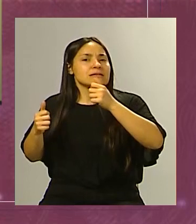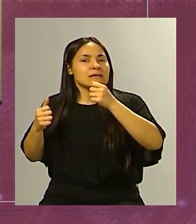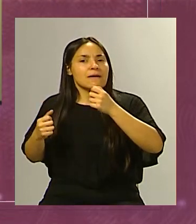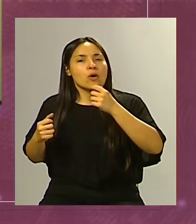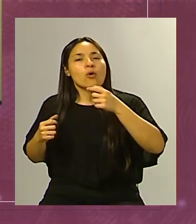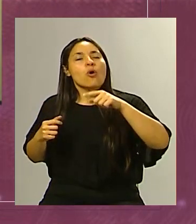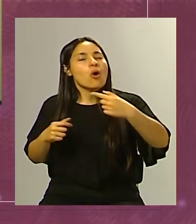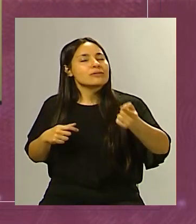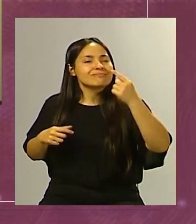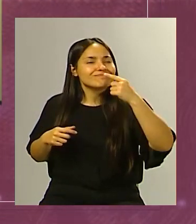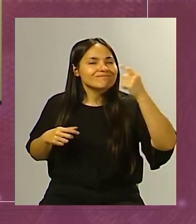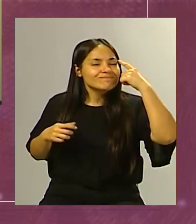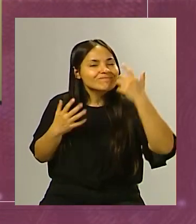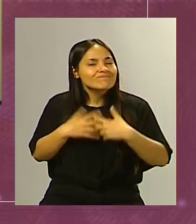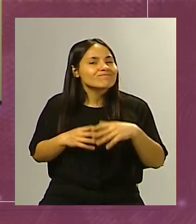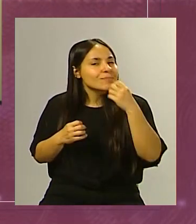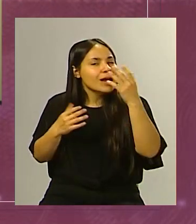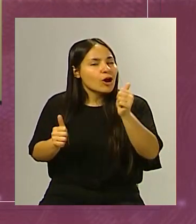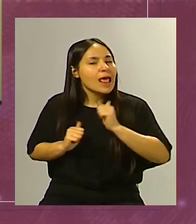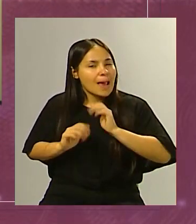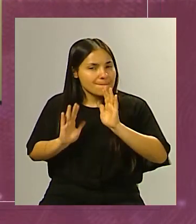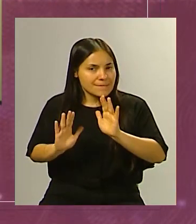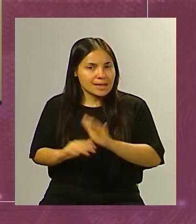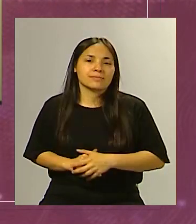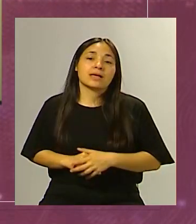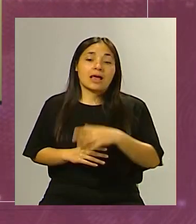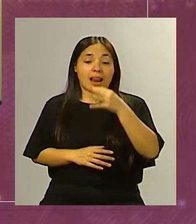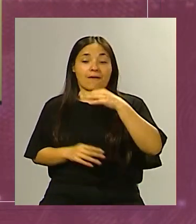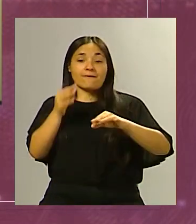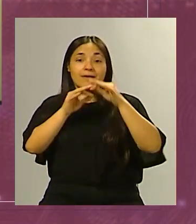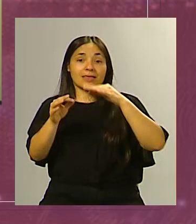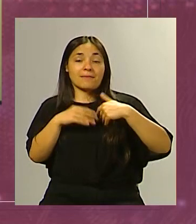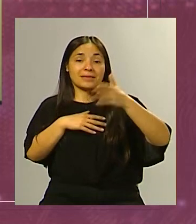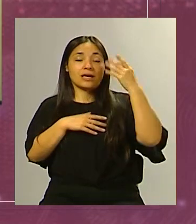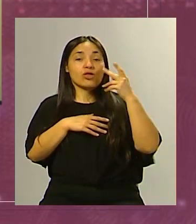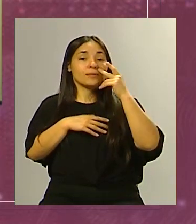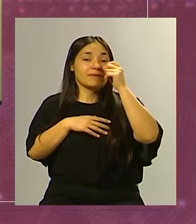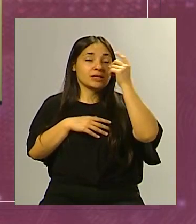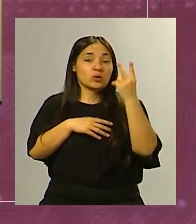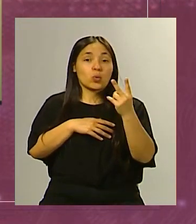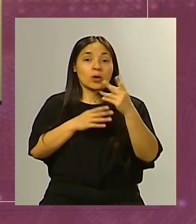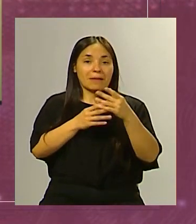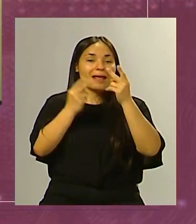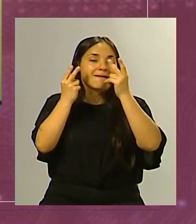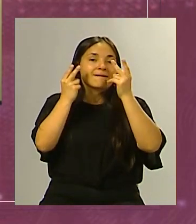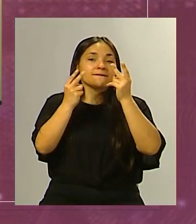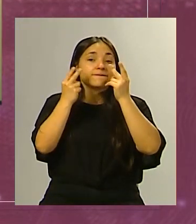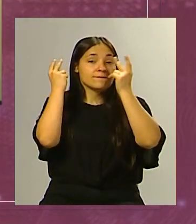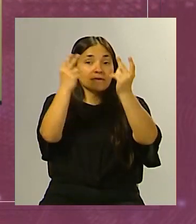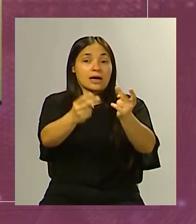esperar. Entonces, la venta pasada, la del 2021 para la promo 22,